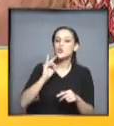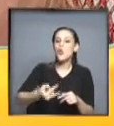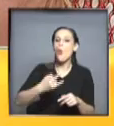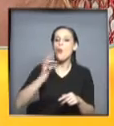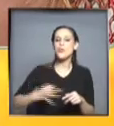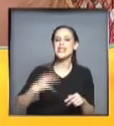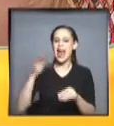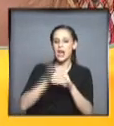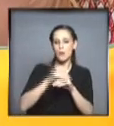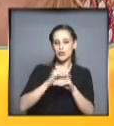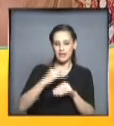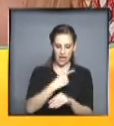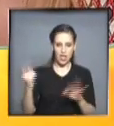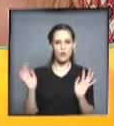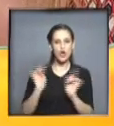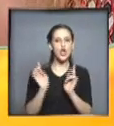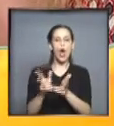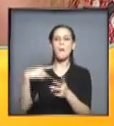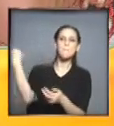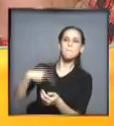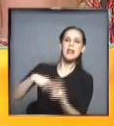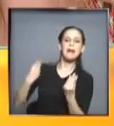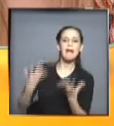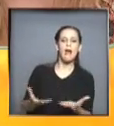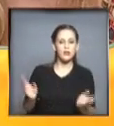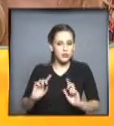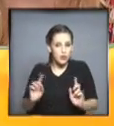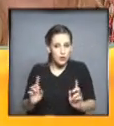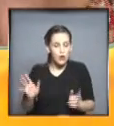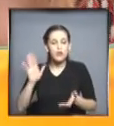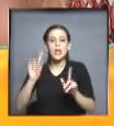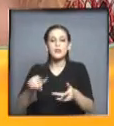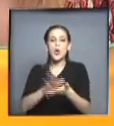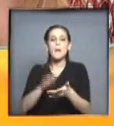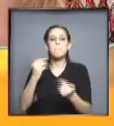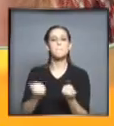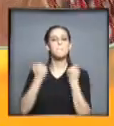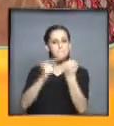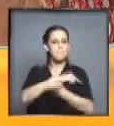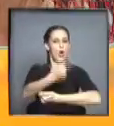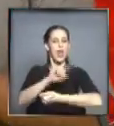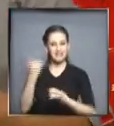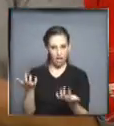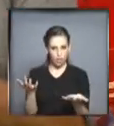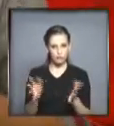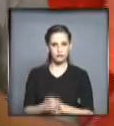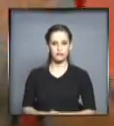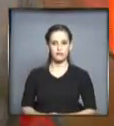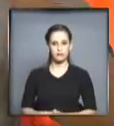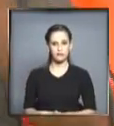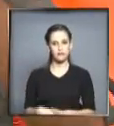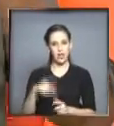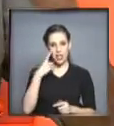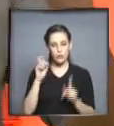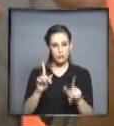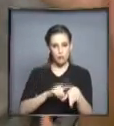vidas, que nadie nos diga nada lo que hacer y limitar el poder del Estado sobre la vida de las personas. Bueno, pero también se das cuenta en ese